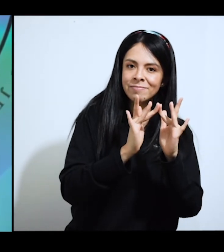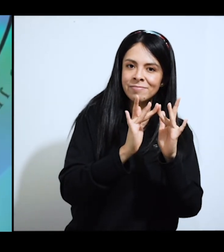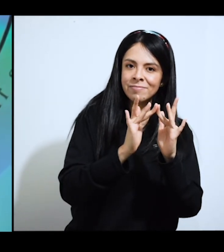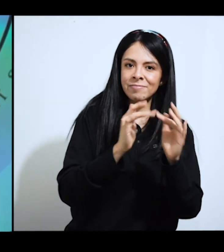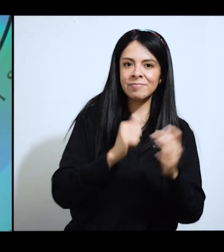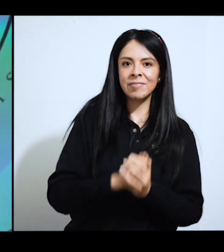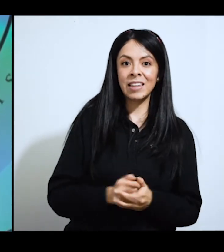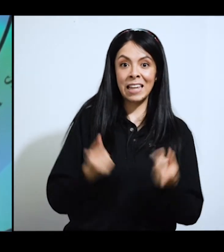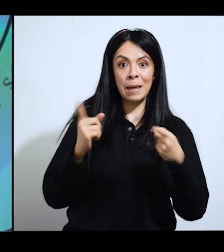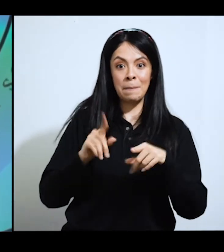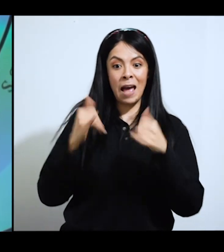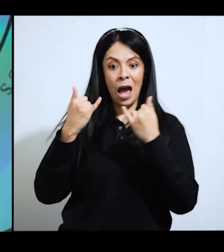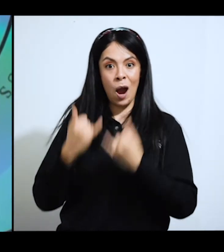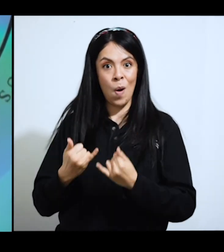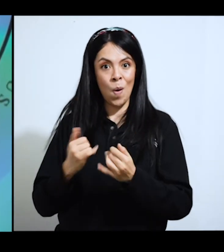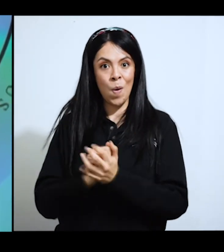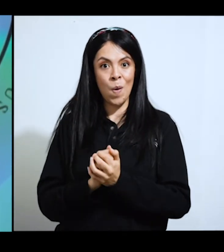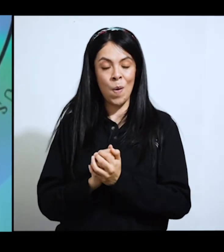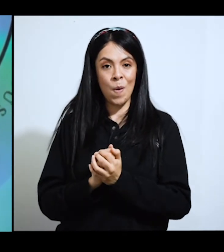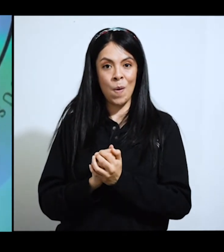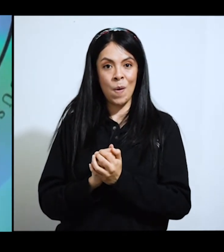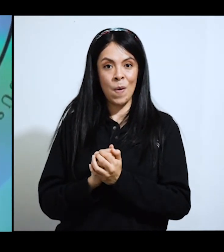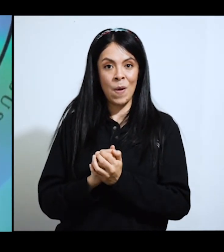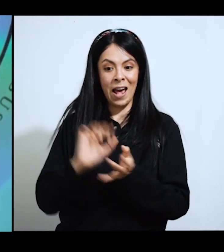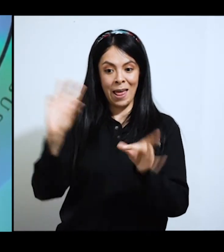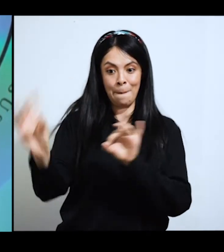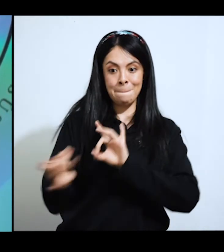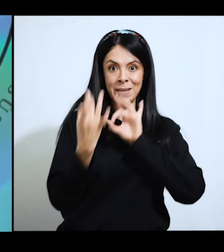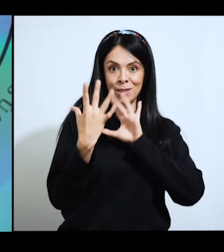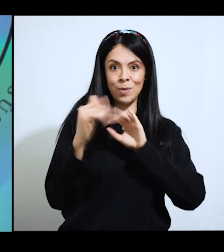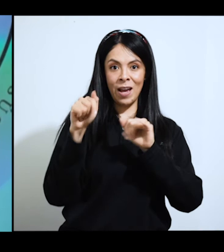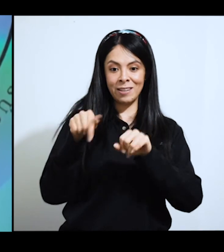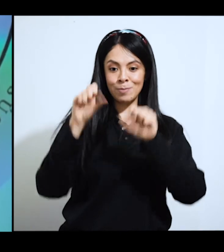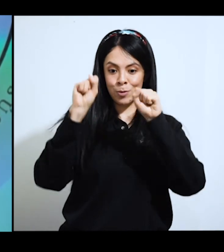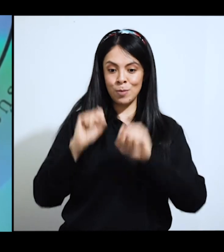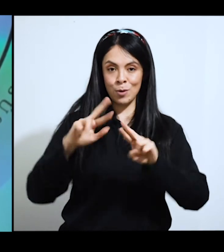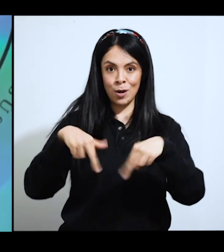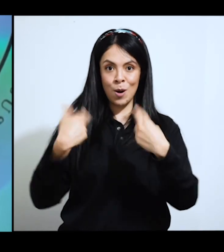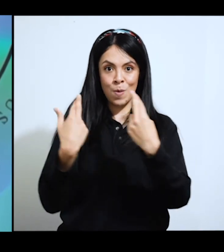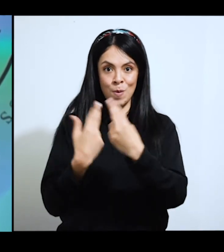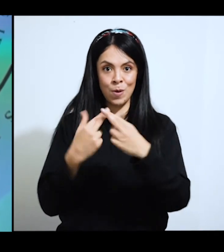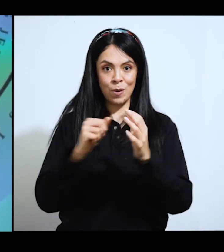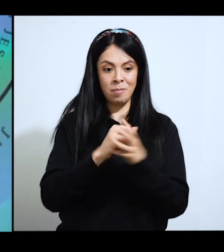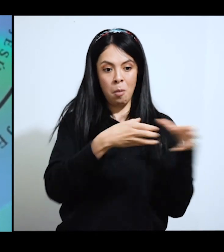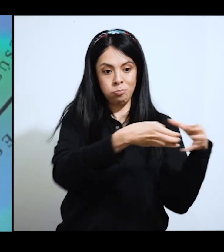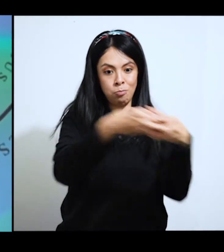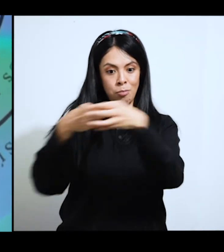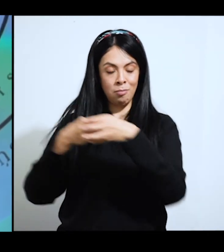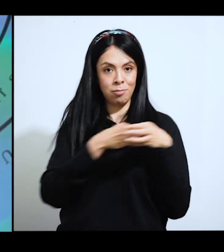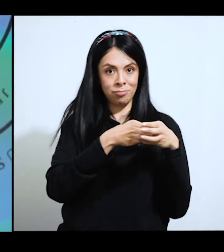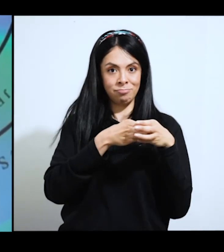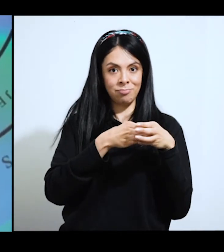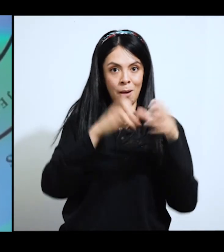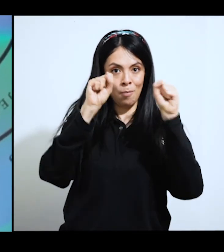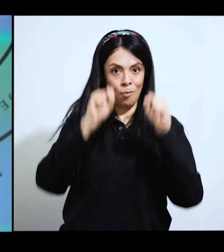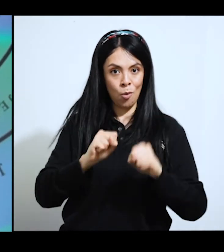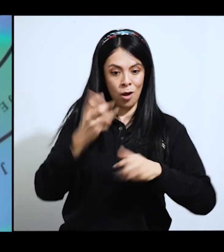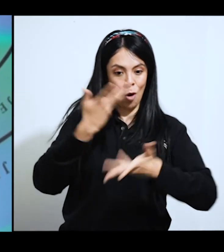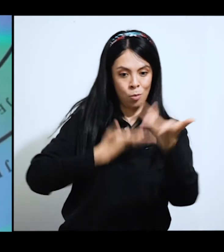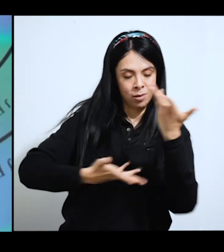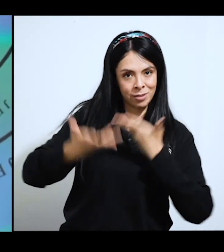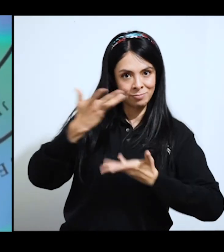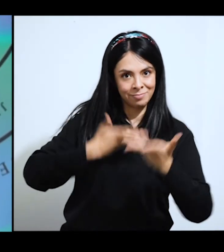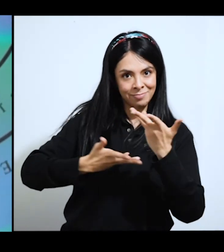reuniendo todos en grupos más chiquitos para poder rendirnos cuenta los unos a los otros. Y qué gusto que puedas